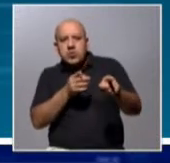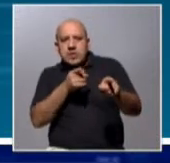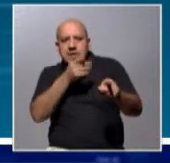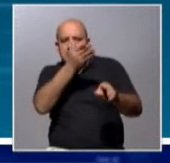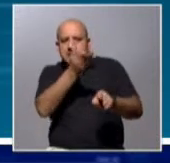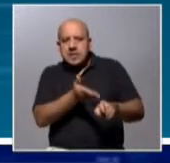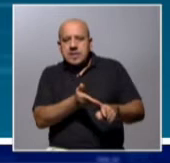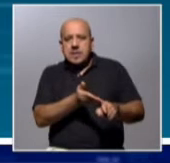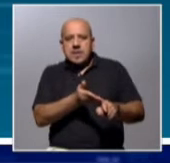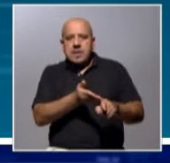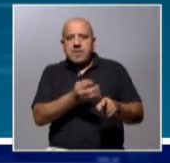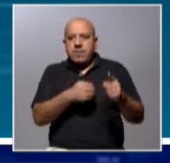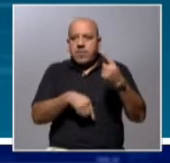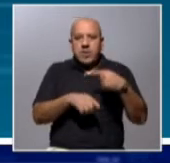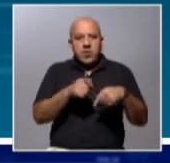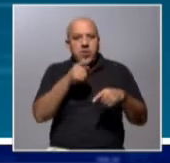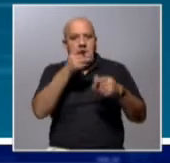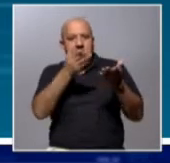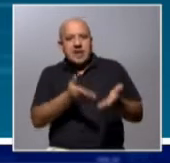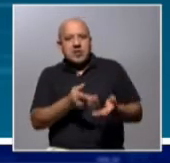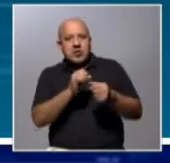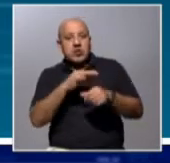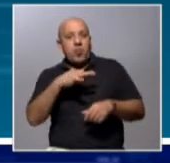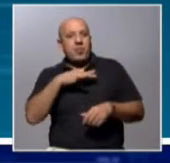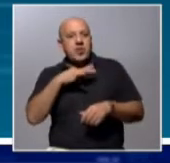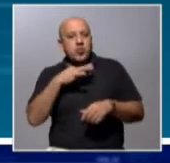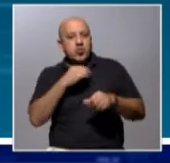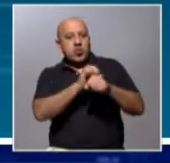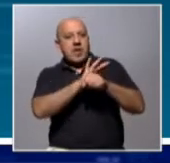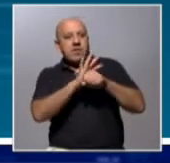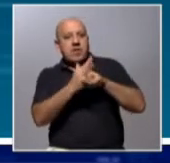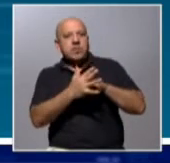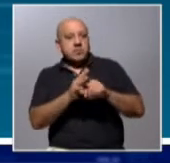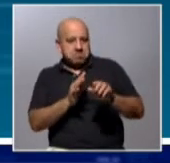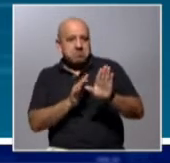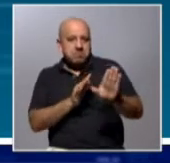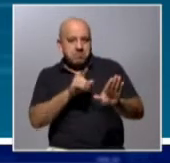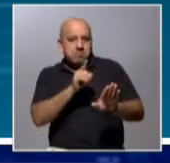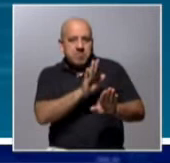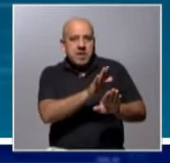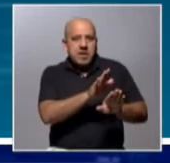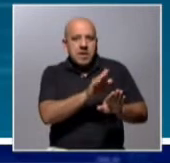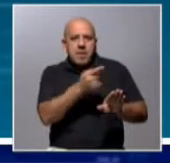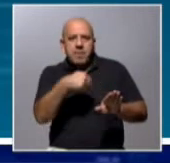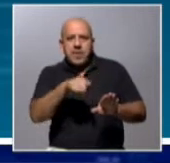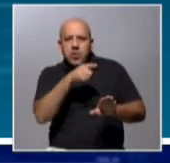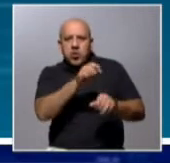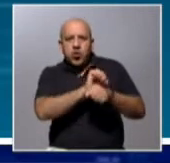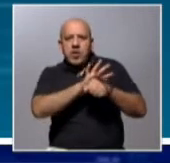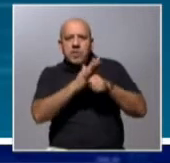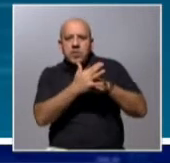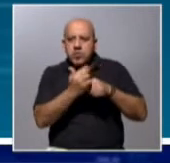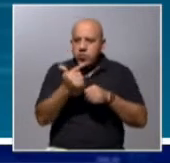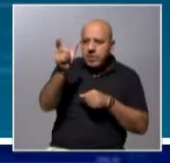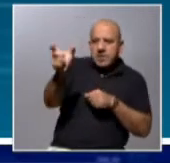externo está localizado en una persona en específico, ¿no? Y ahí entran en juego otras situaciones, porque también empezamos a ver